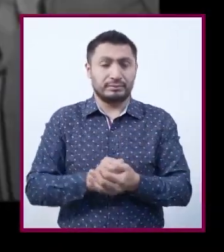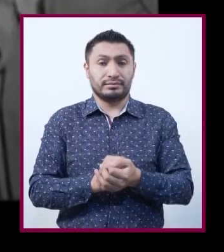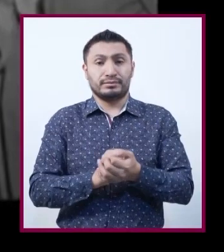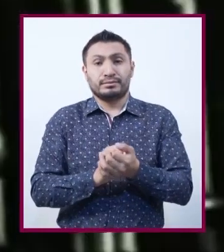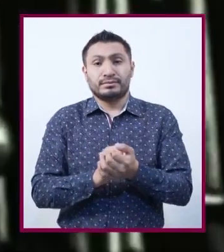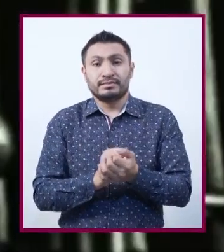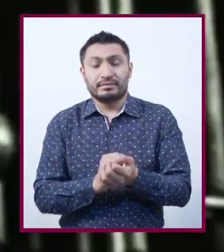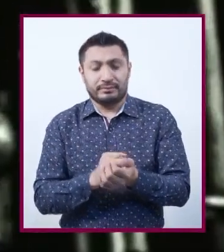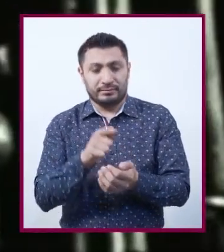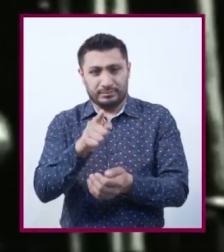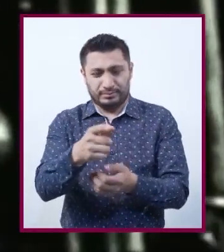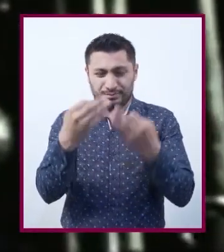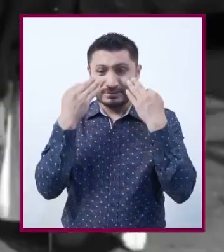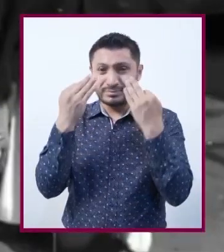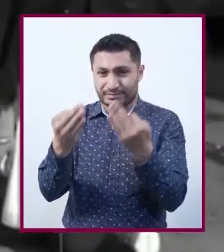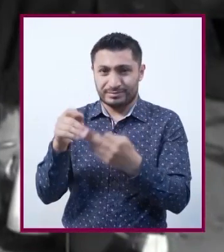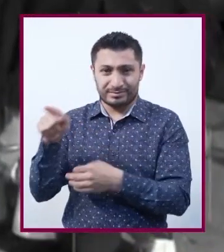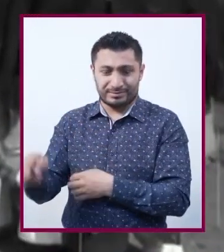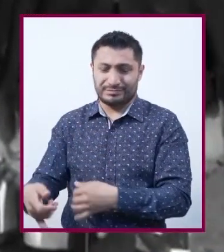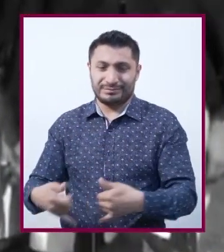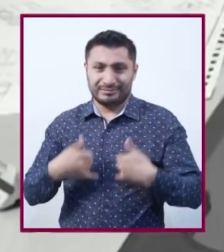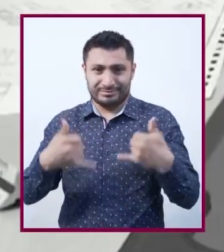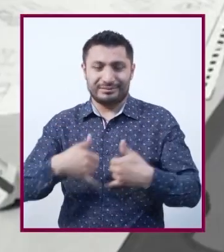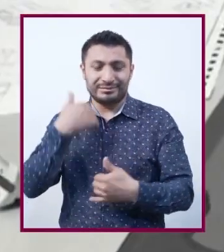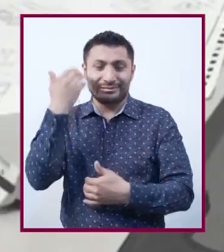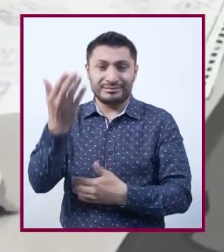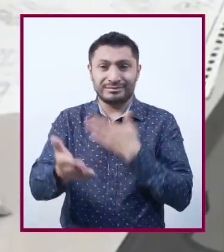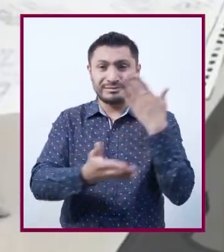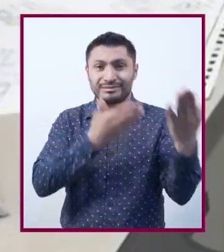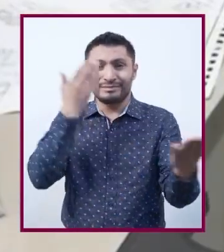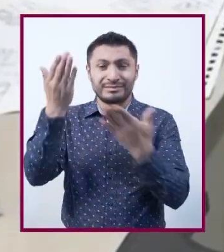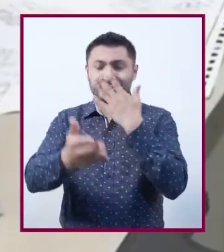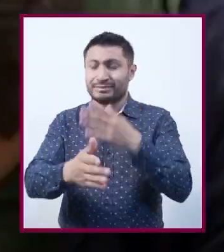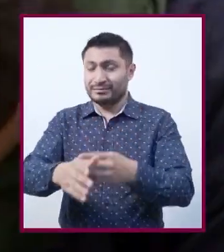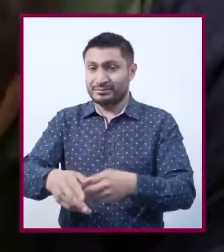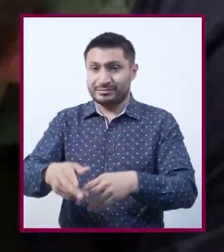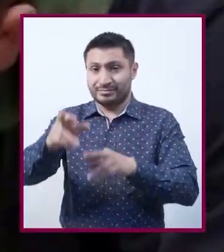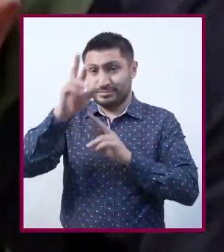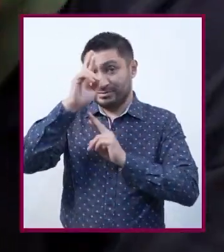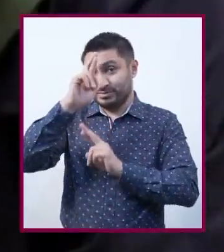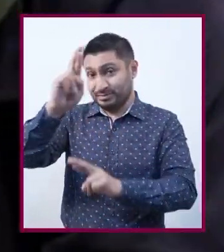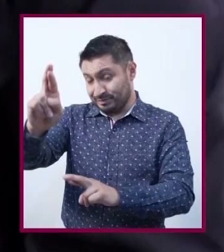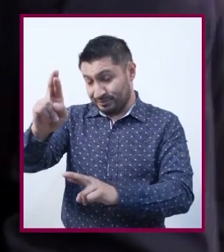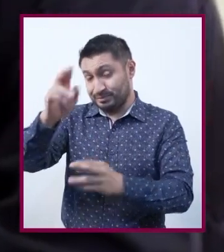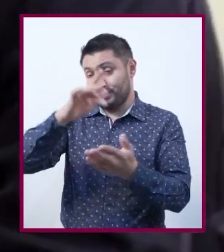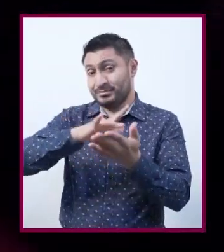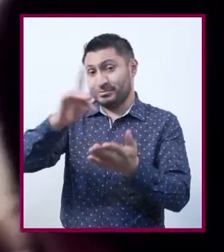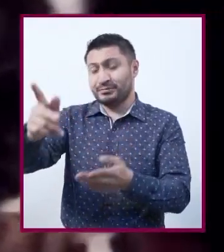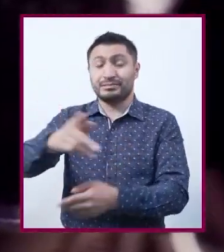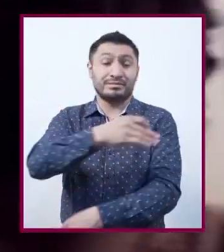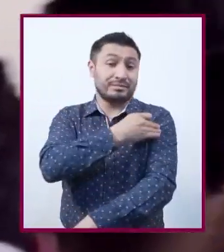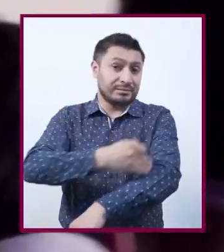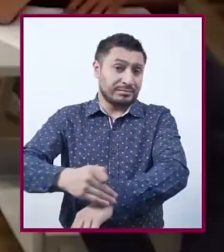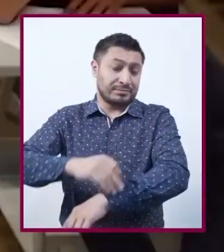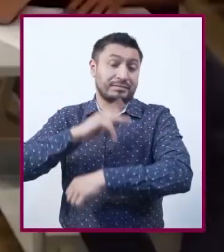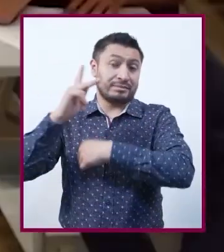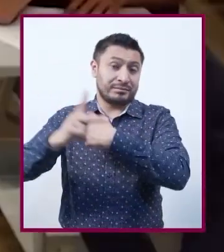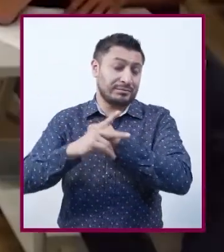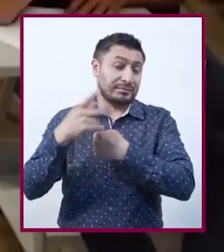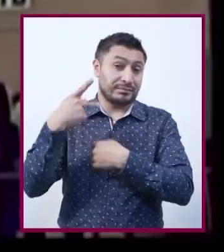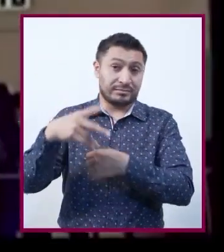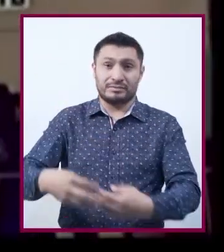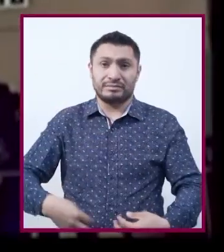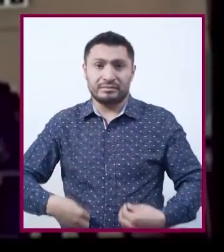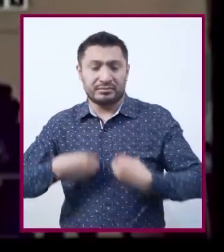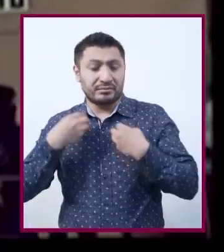das cuenta, el joven Tomás Rodaja anhelaba estudiar para poder venerar a sus padres y a su patria. Su vida estaba